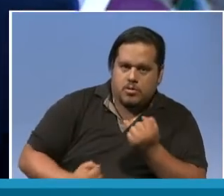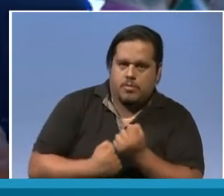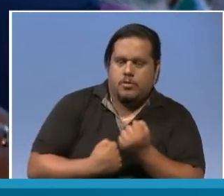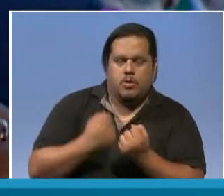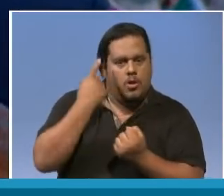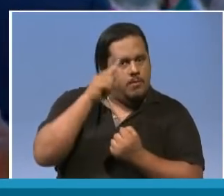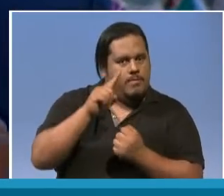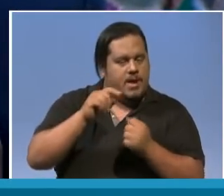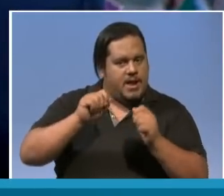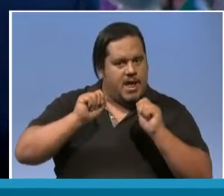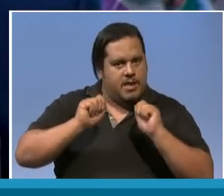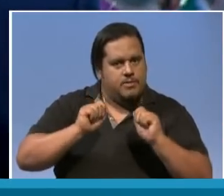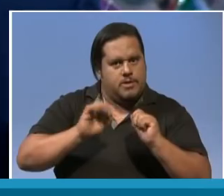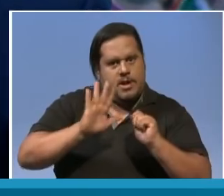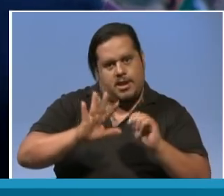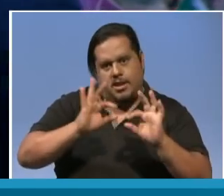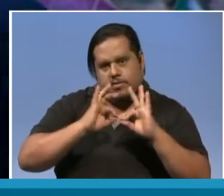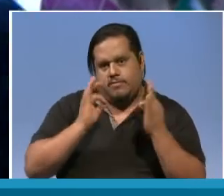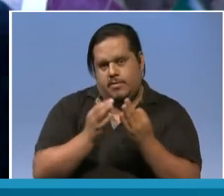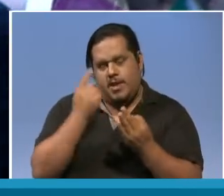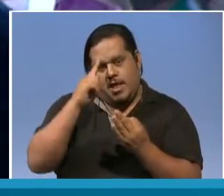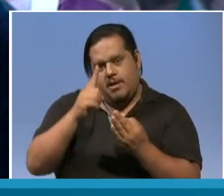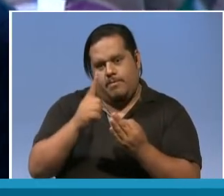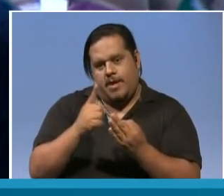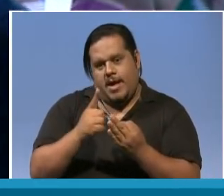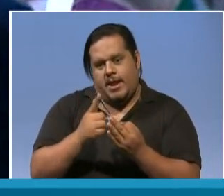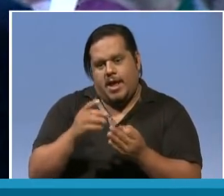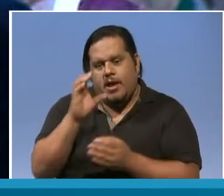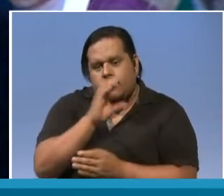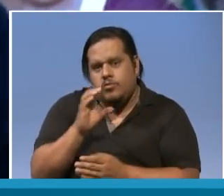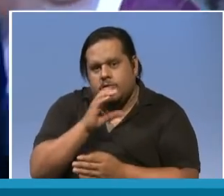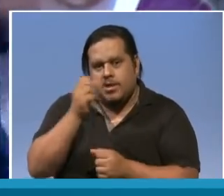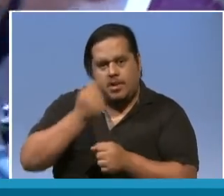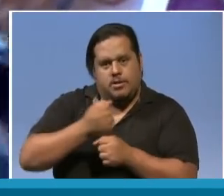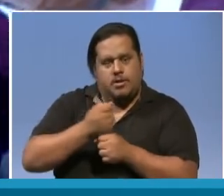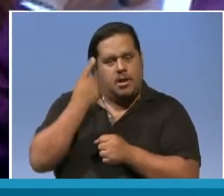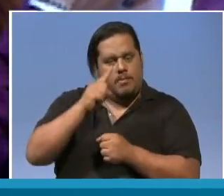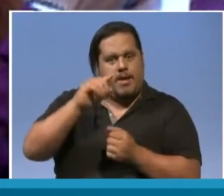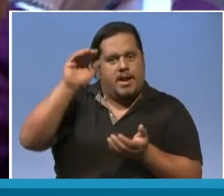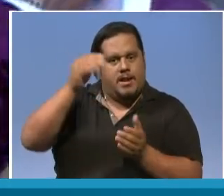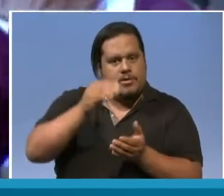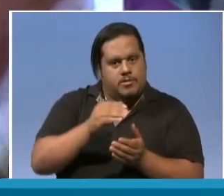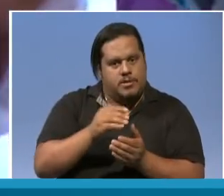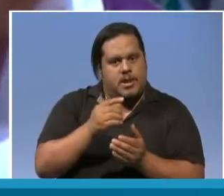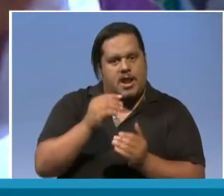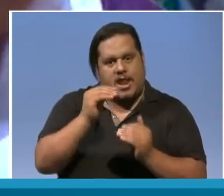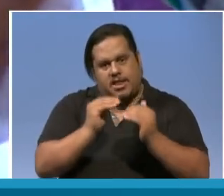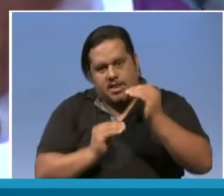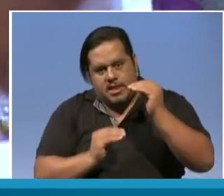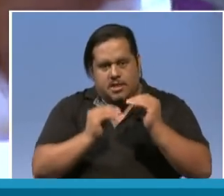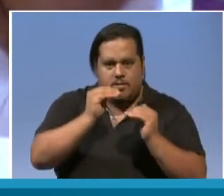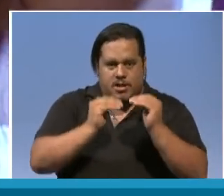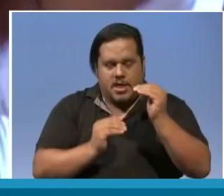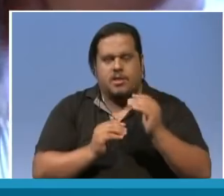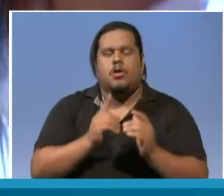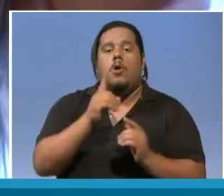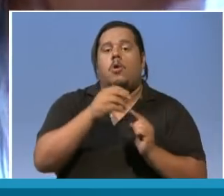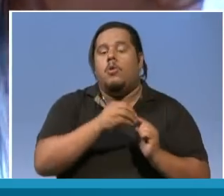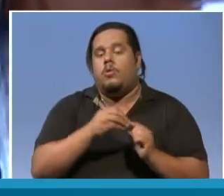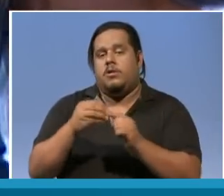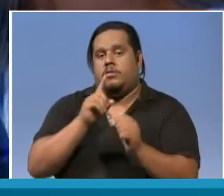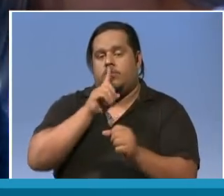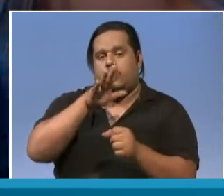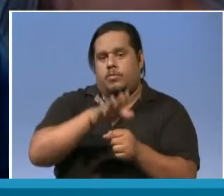para educar a su familia, para conseguir un empleo, para reducir las desigualdades. Un especial